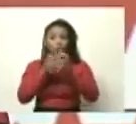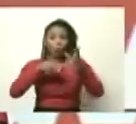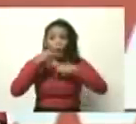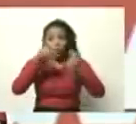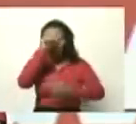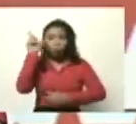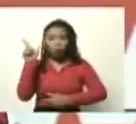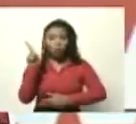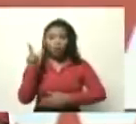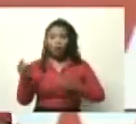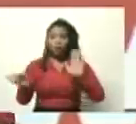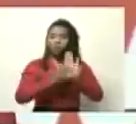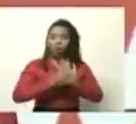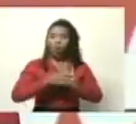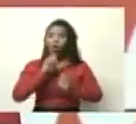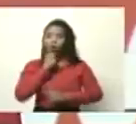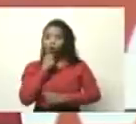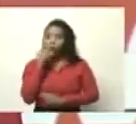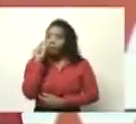los